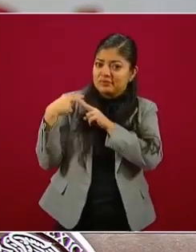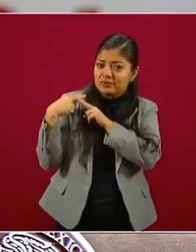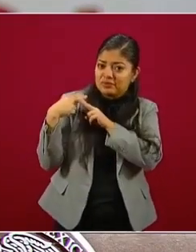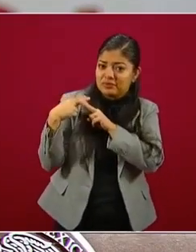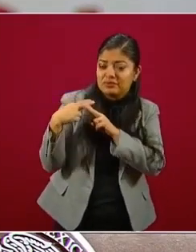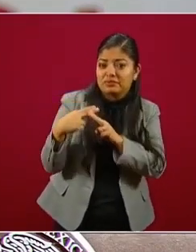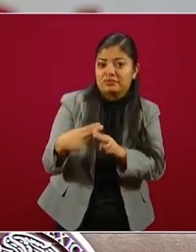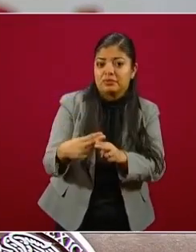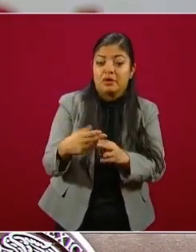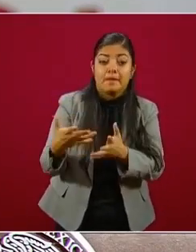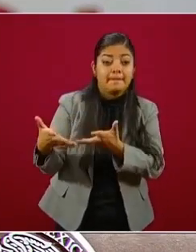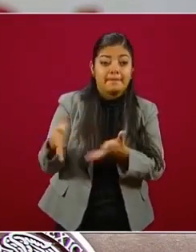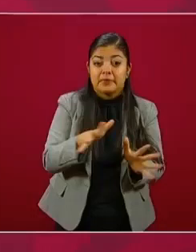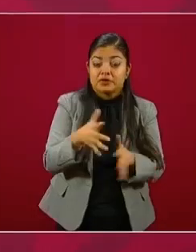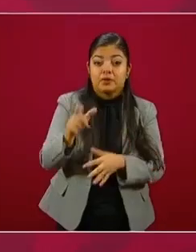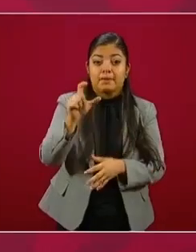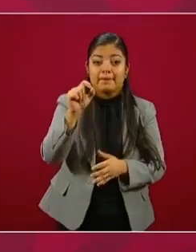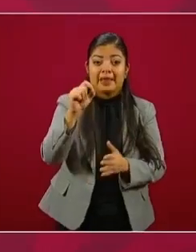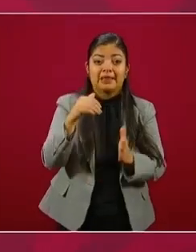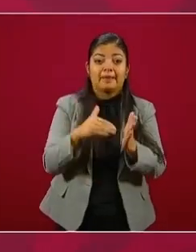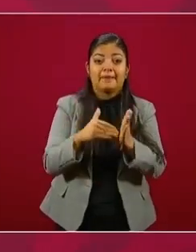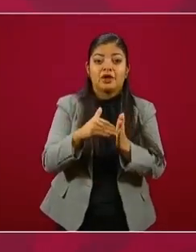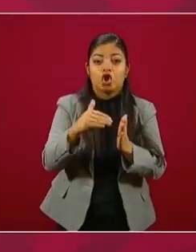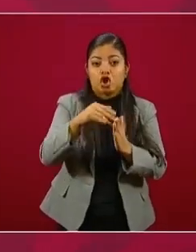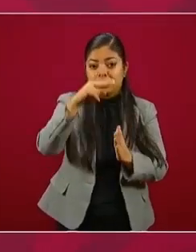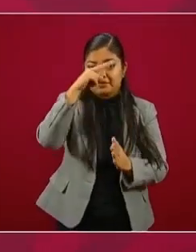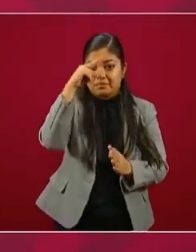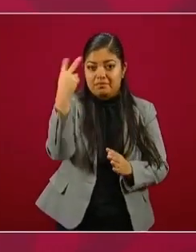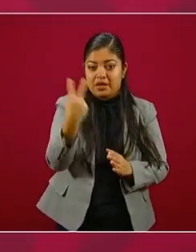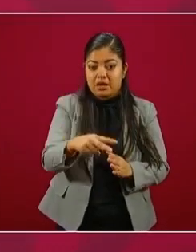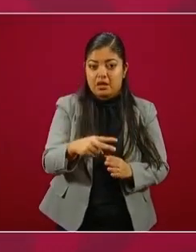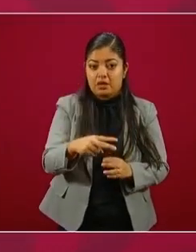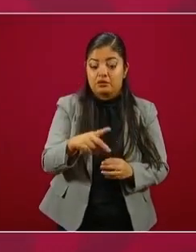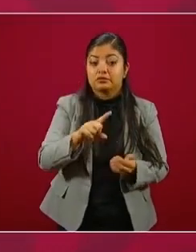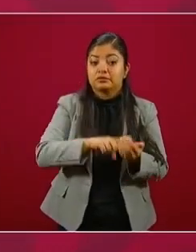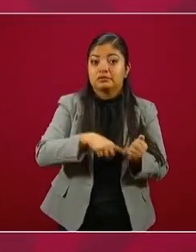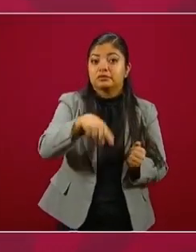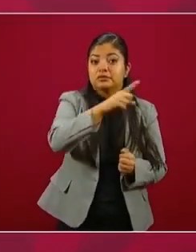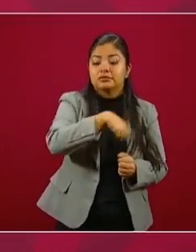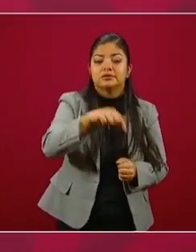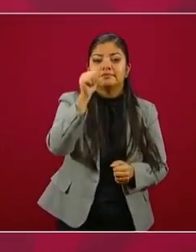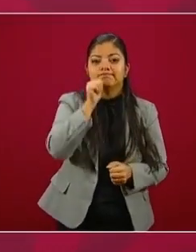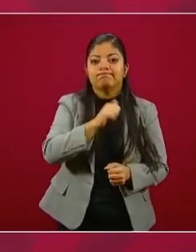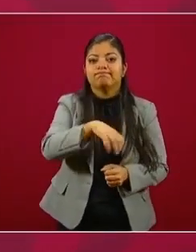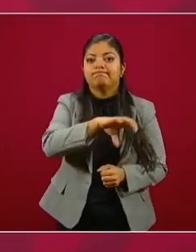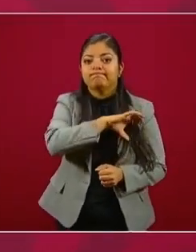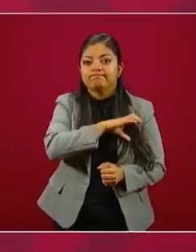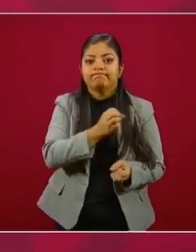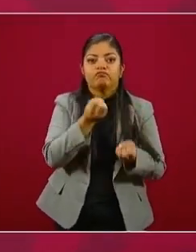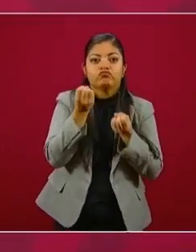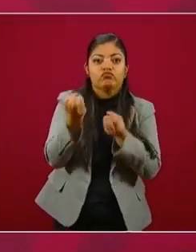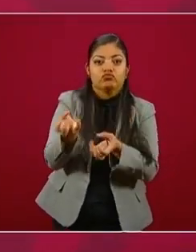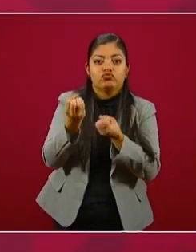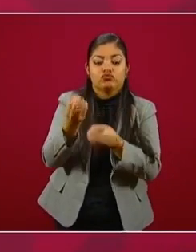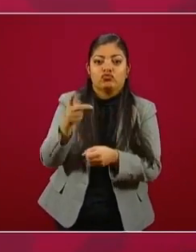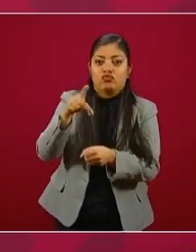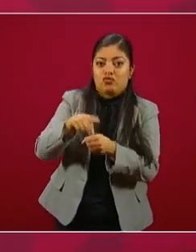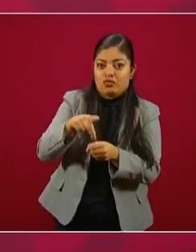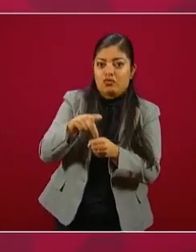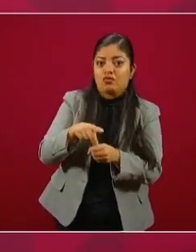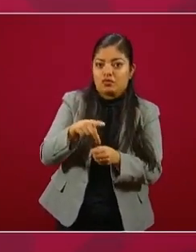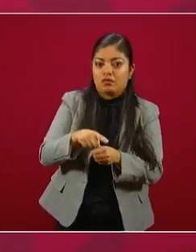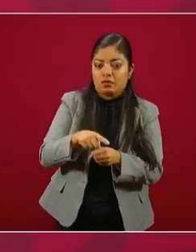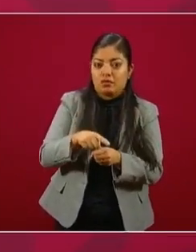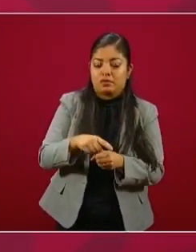aproximadamente, es el cálculo, 20 millones de mexicanos han sido donadores solidarios de Teletón. Si lo pensamos